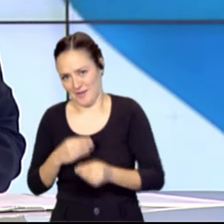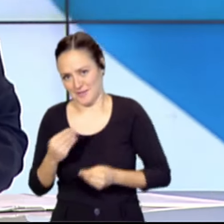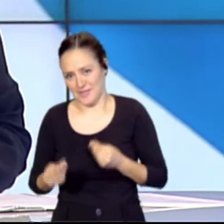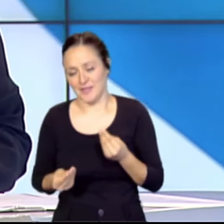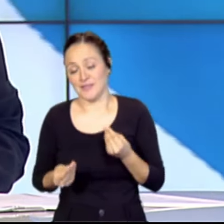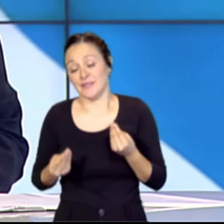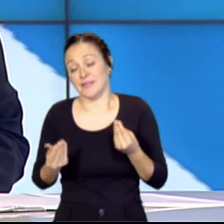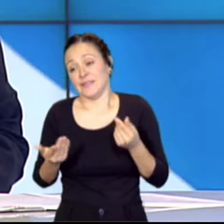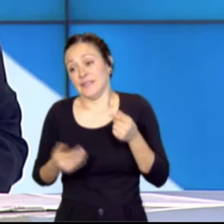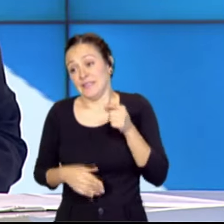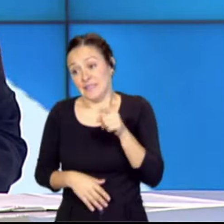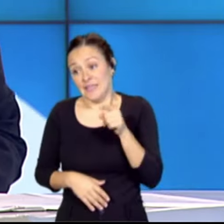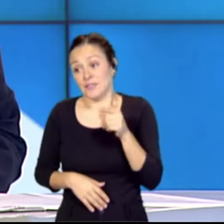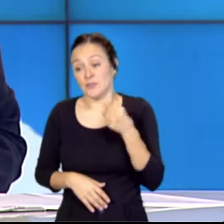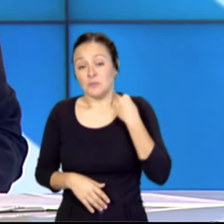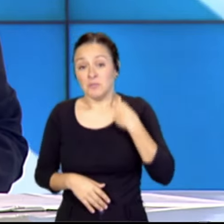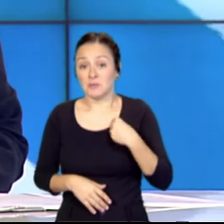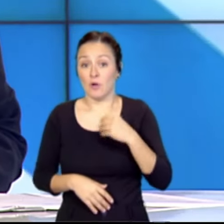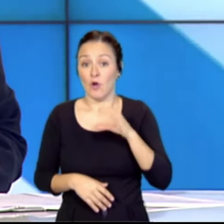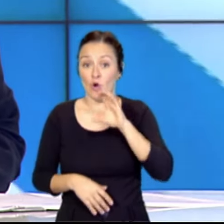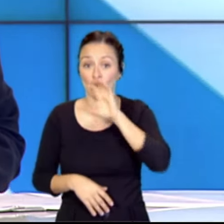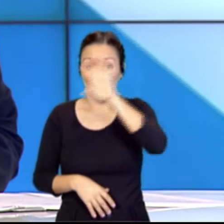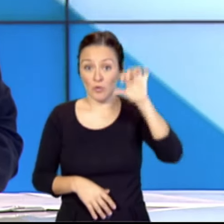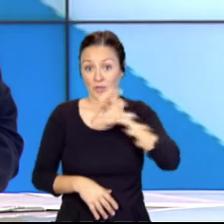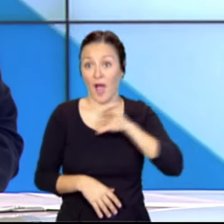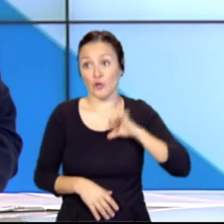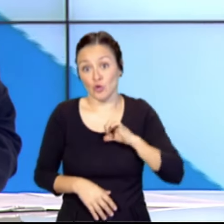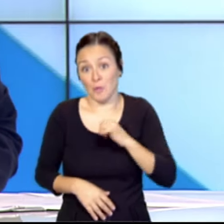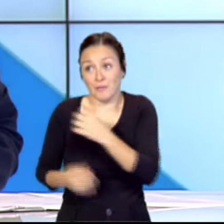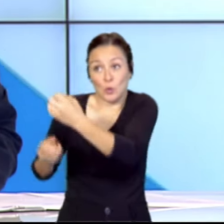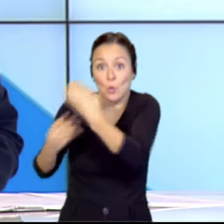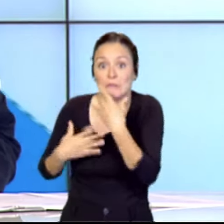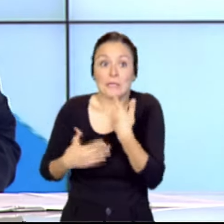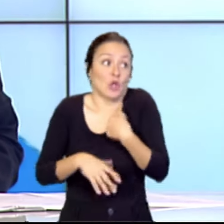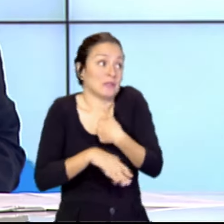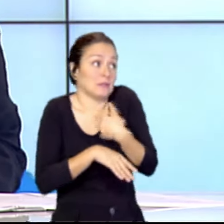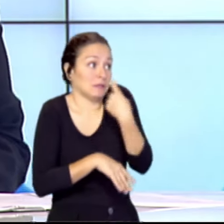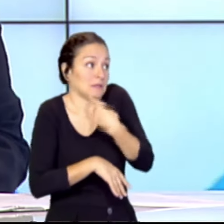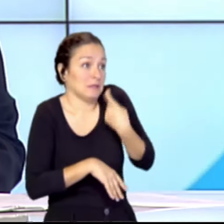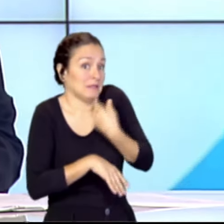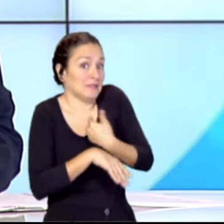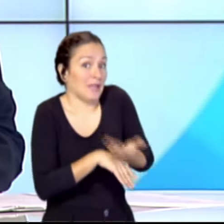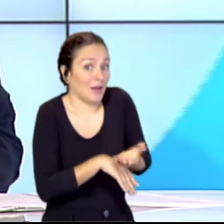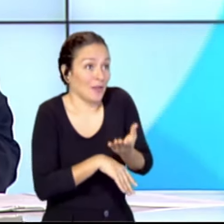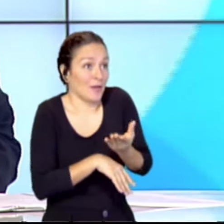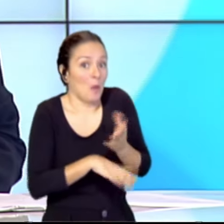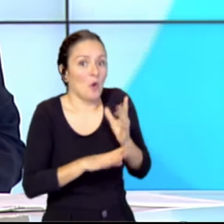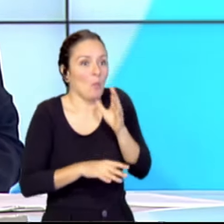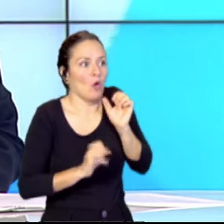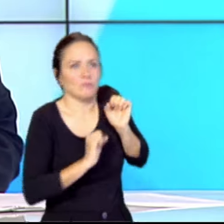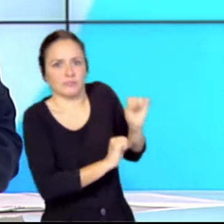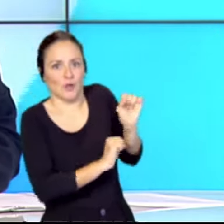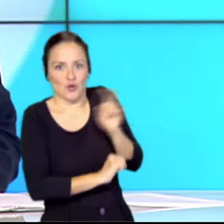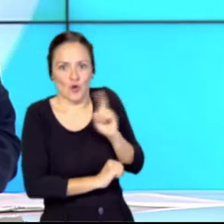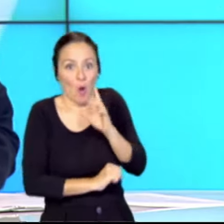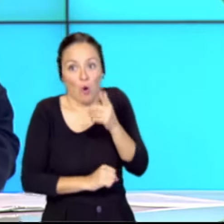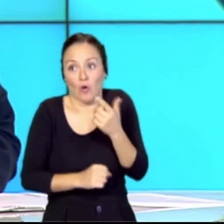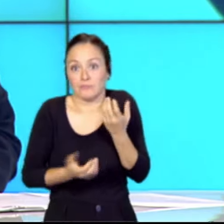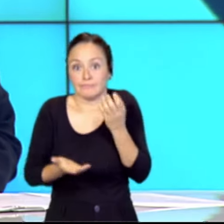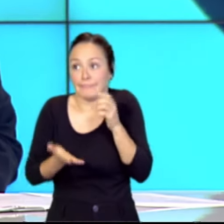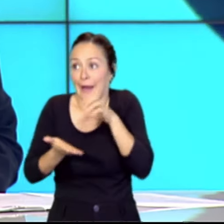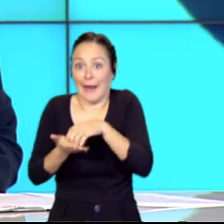ha ha comentado las comunidades autónomas que está tardando y no es una negativa a no querer esos niños no eso no Aunque